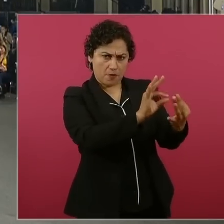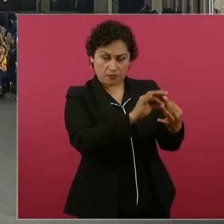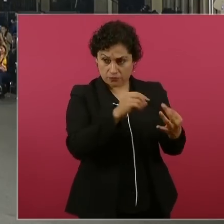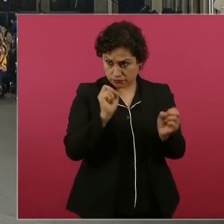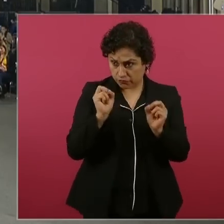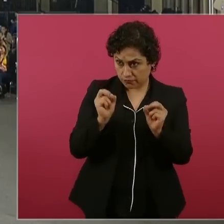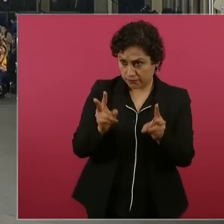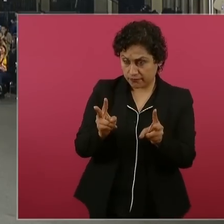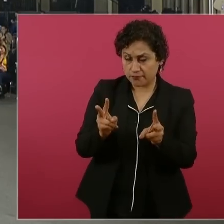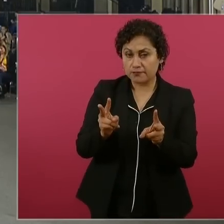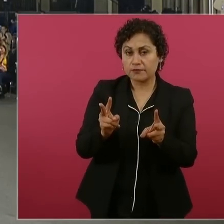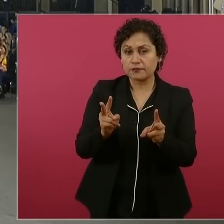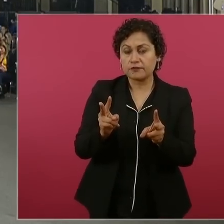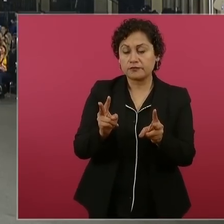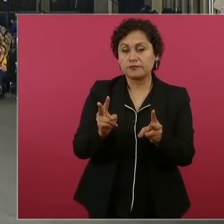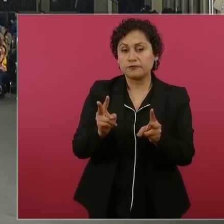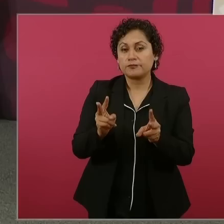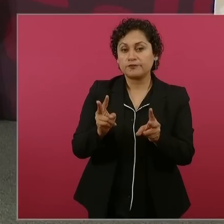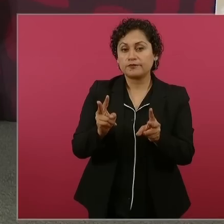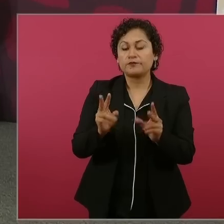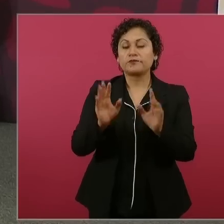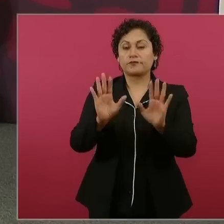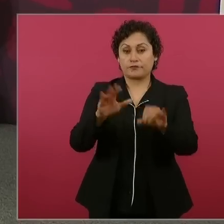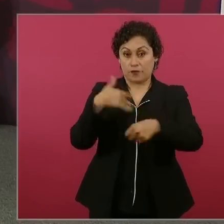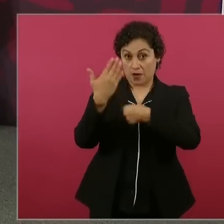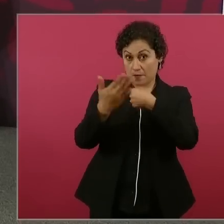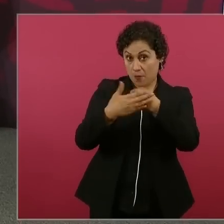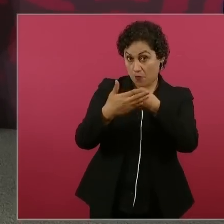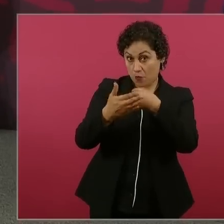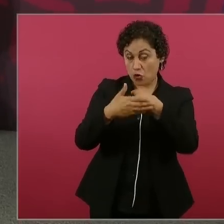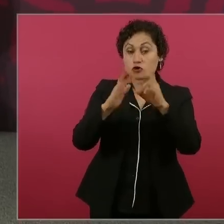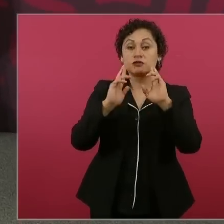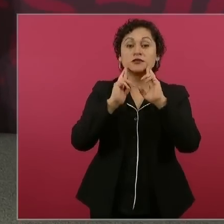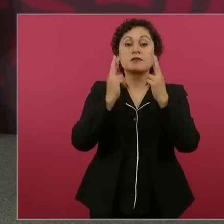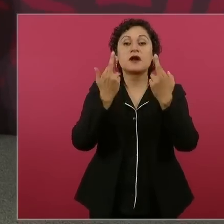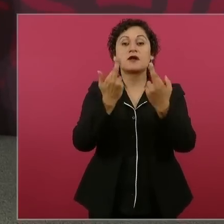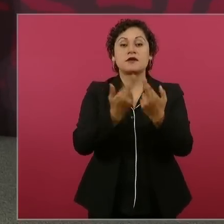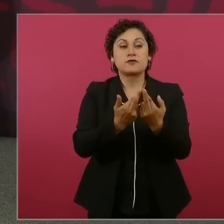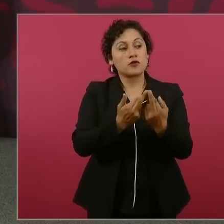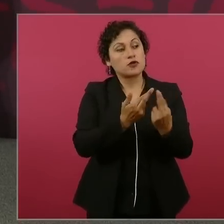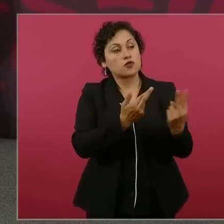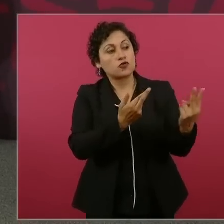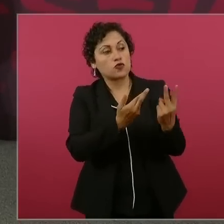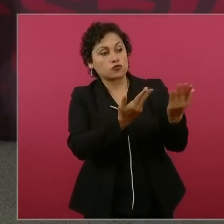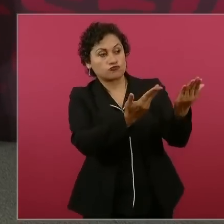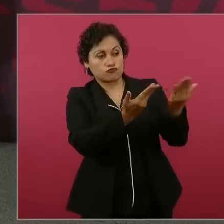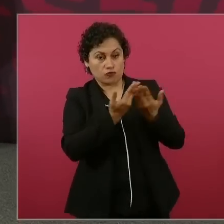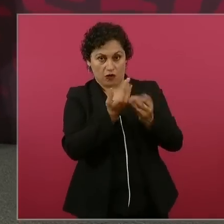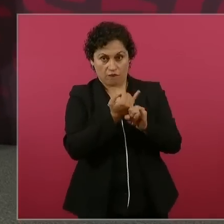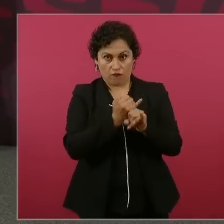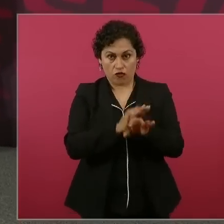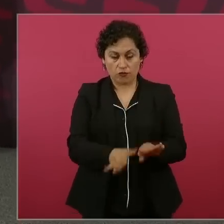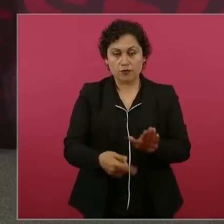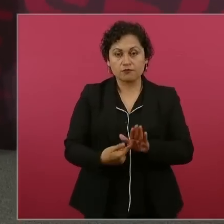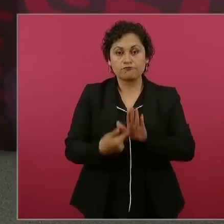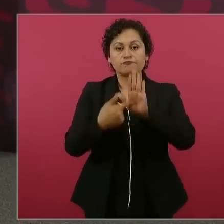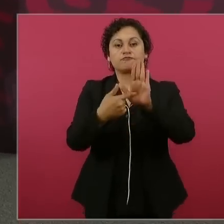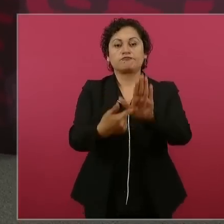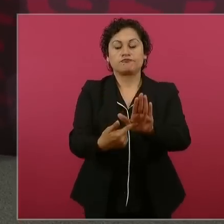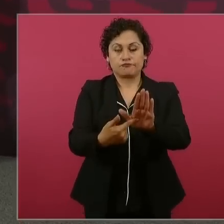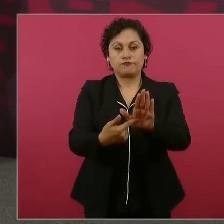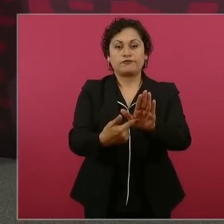que la próxima reunión traiga un informe. Y a lo mejor ya para